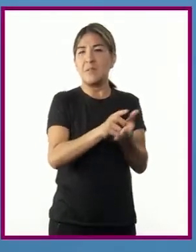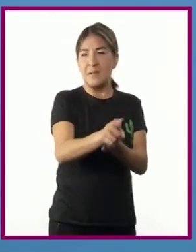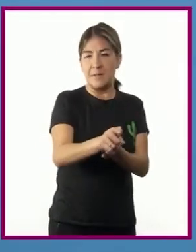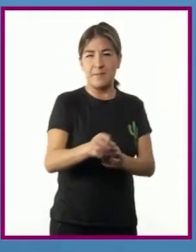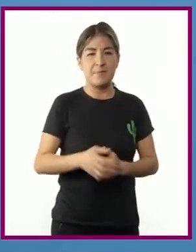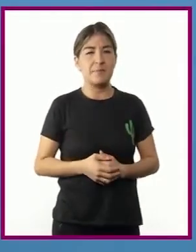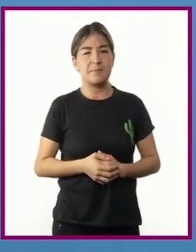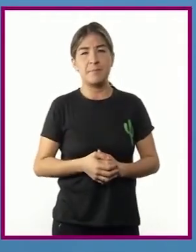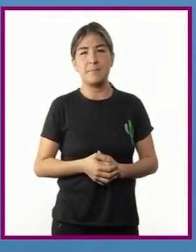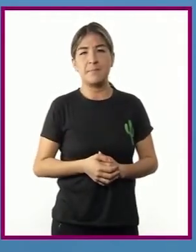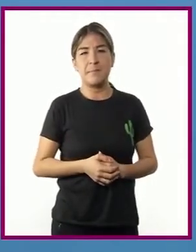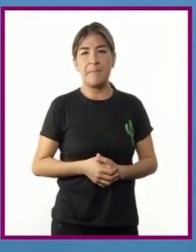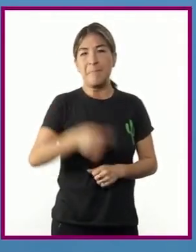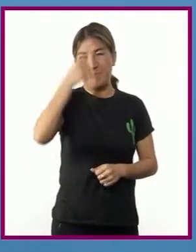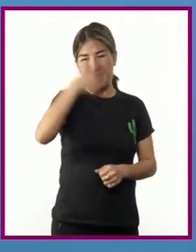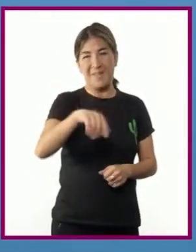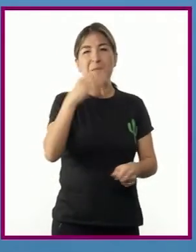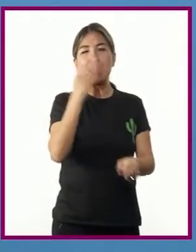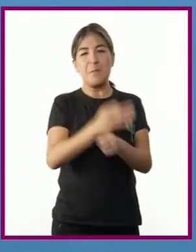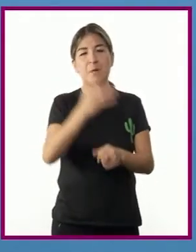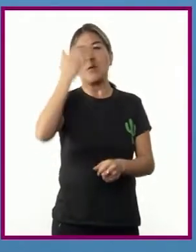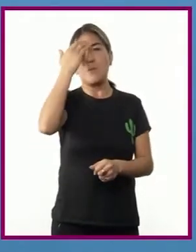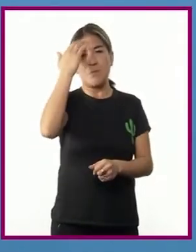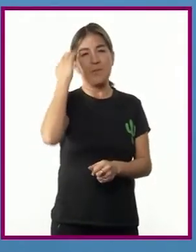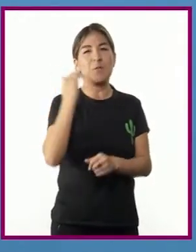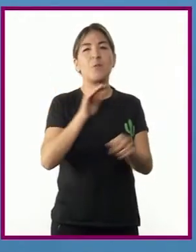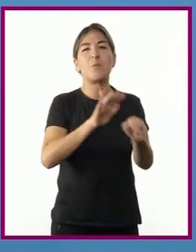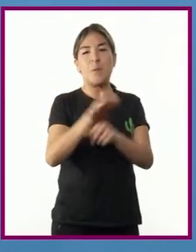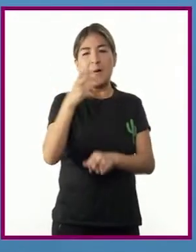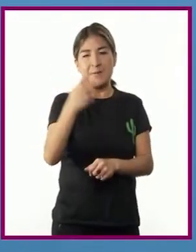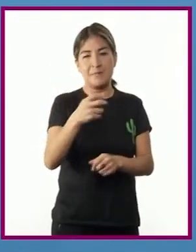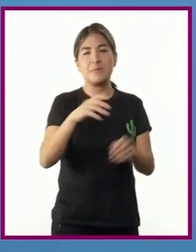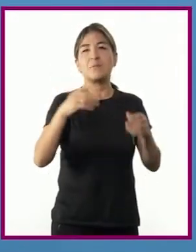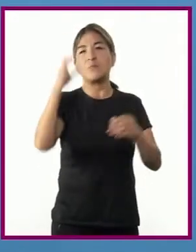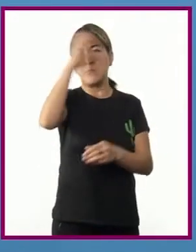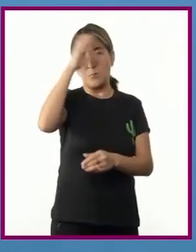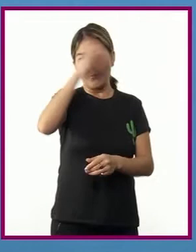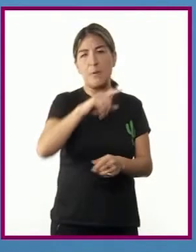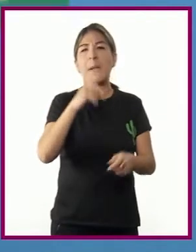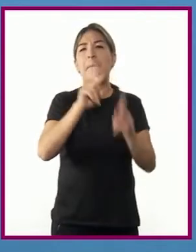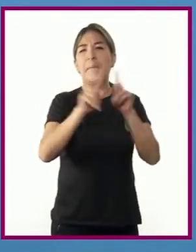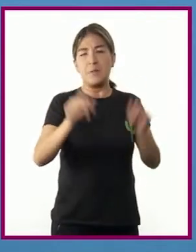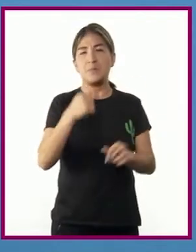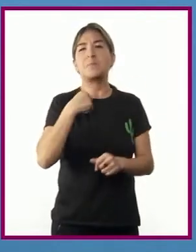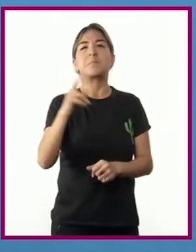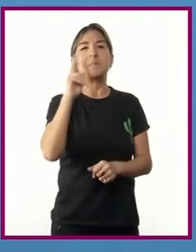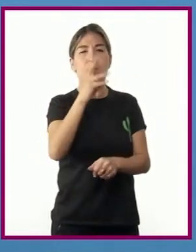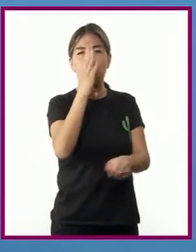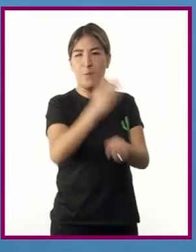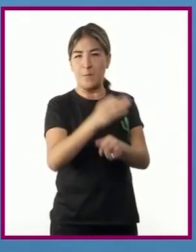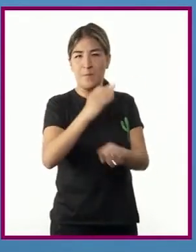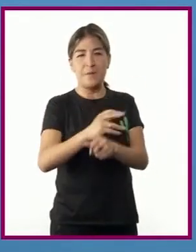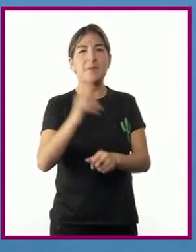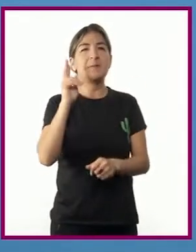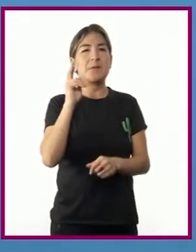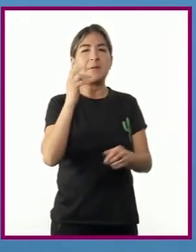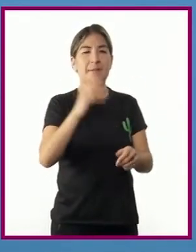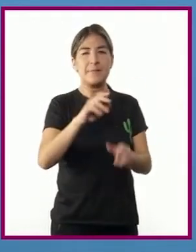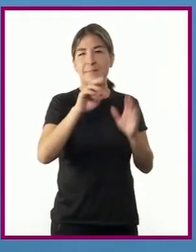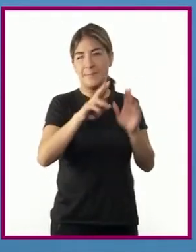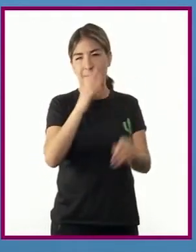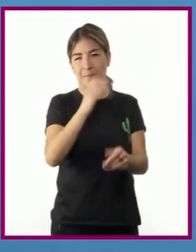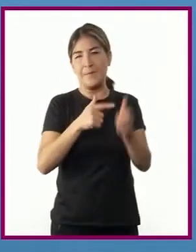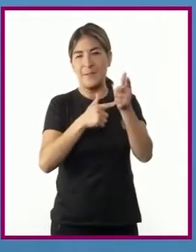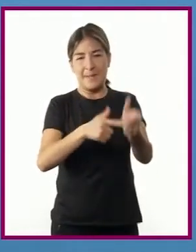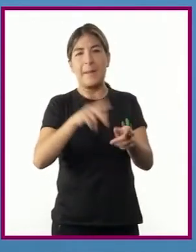personas. Para conocer algunos de los antecedentes de la cultura de paz, les invito a ver y escuchar el siguiente